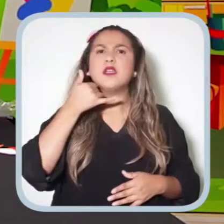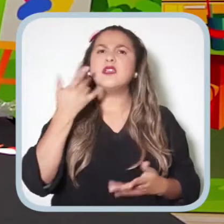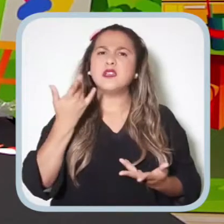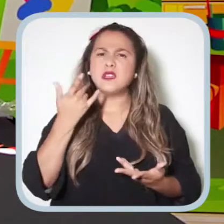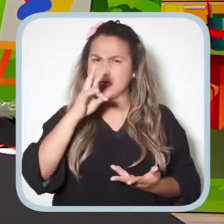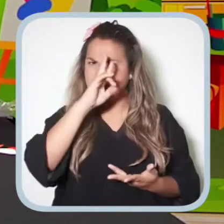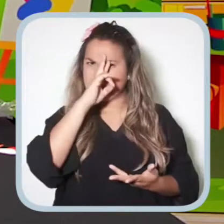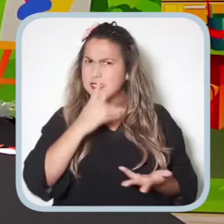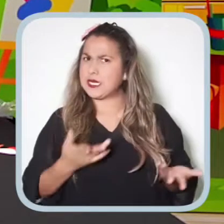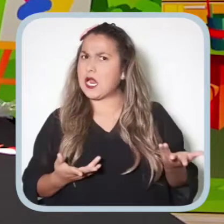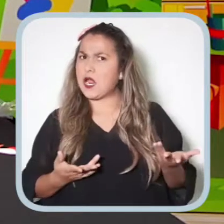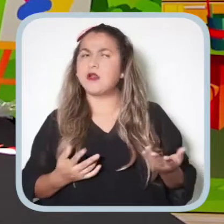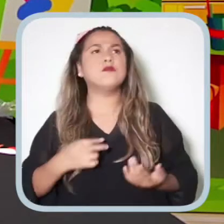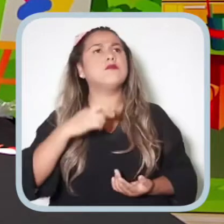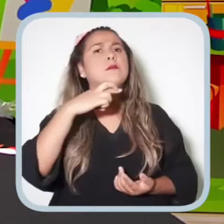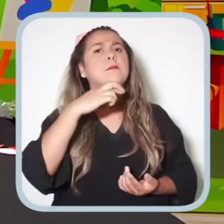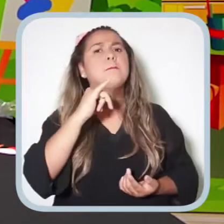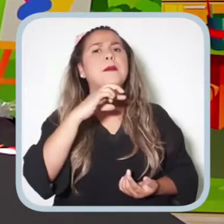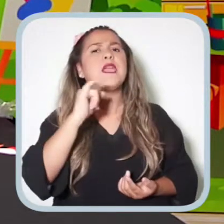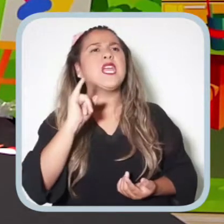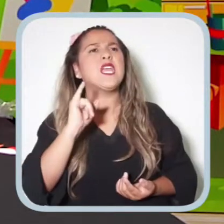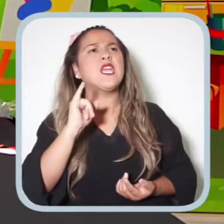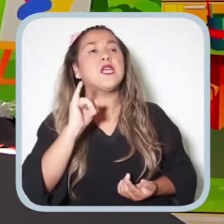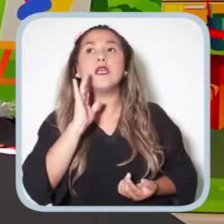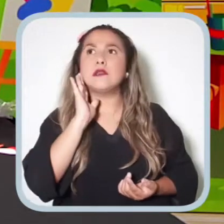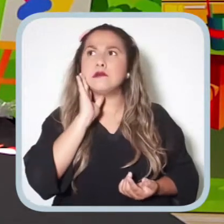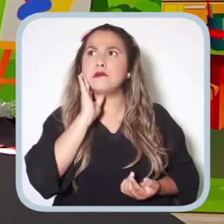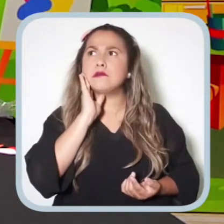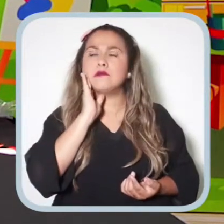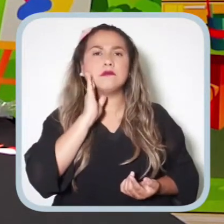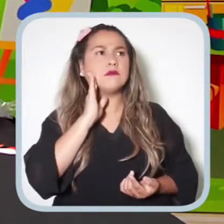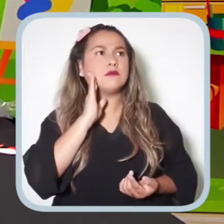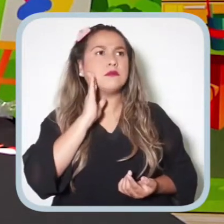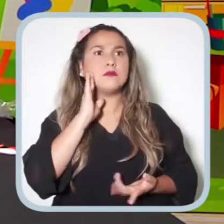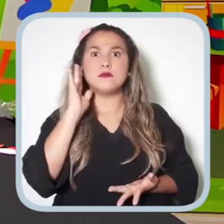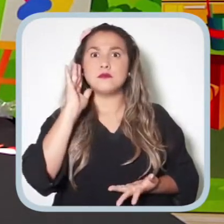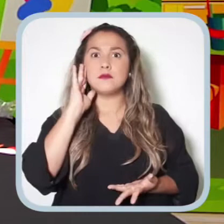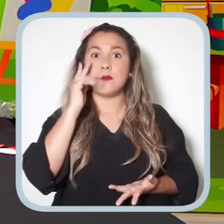¡Qué extraño! ¡Bip, bip! Oh,